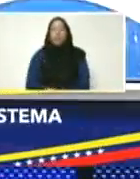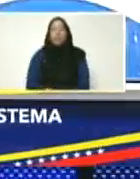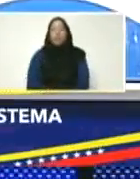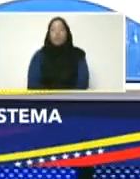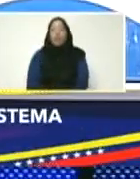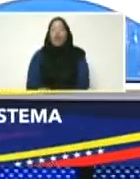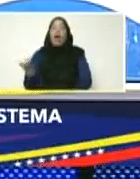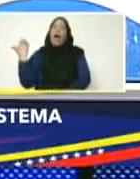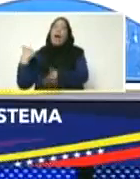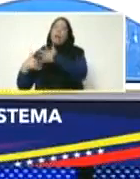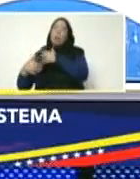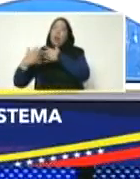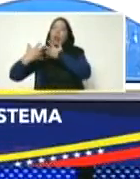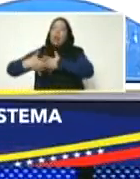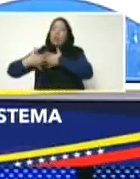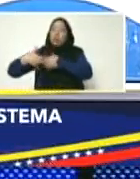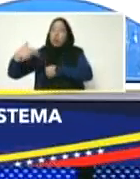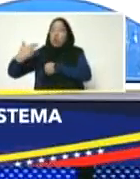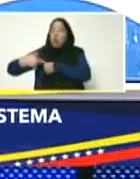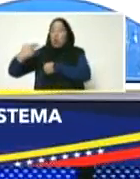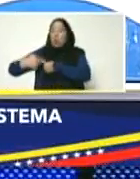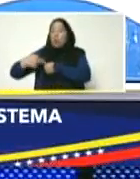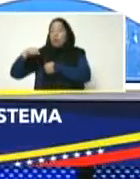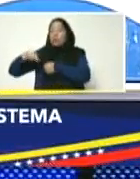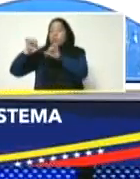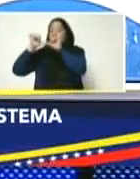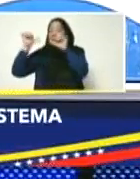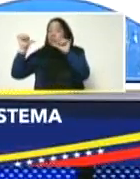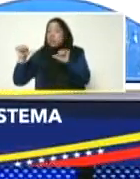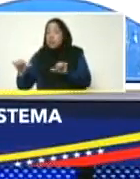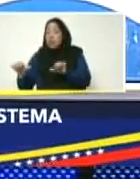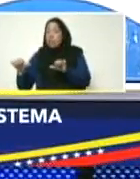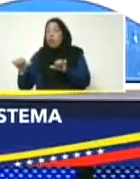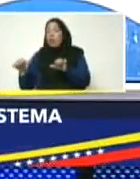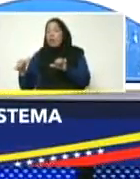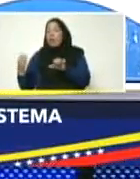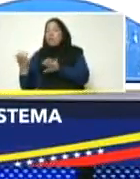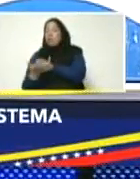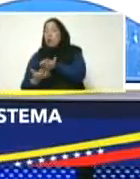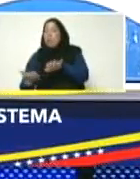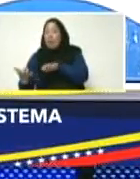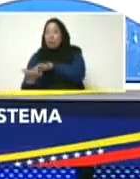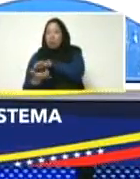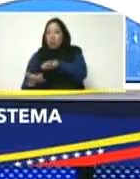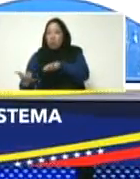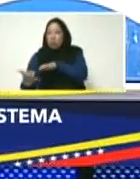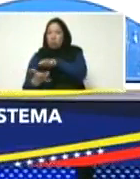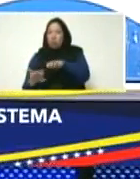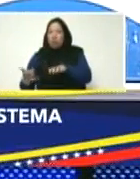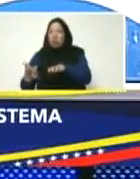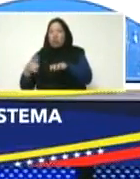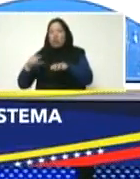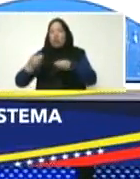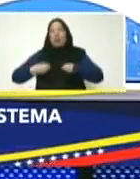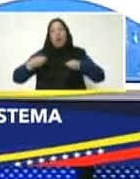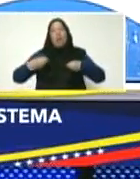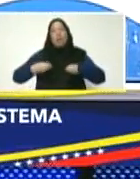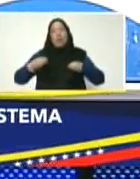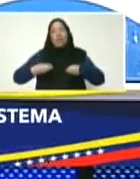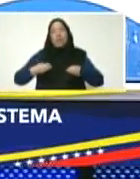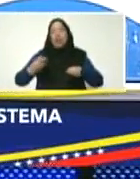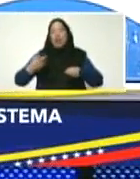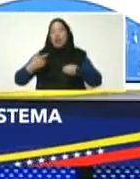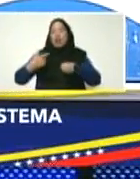petrolero no solo es un modelo económico viciado, es también una lógica de vida